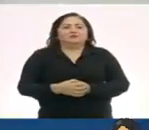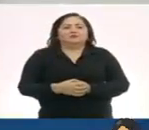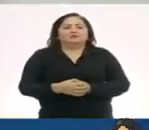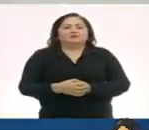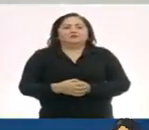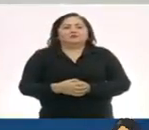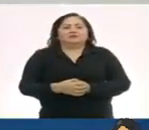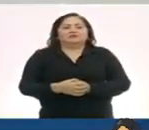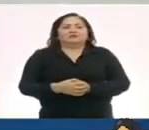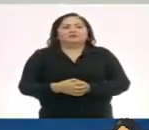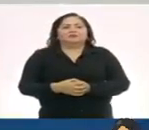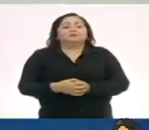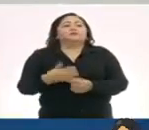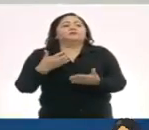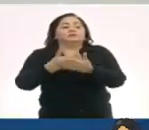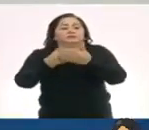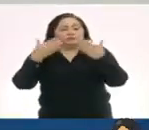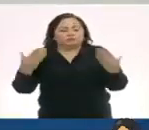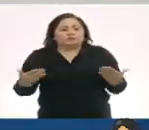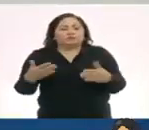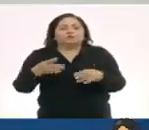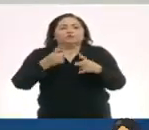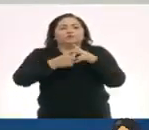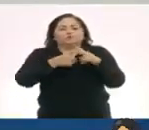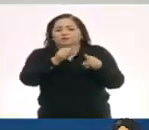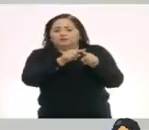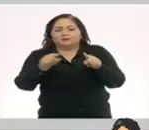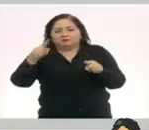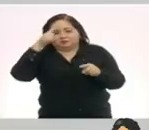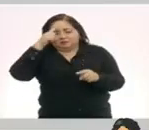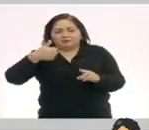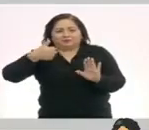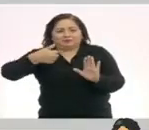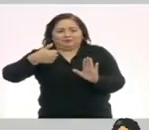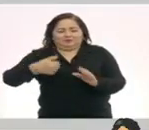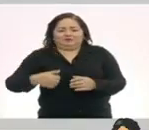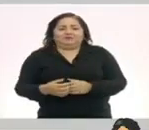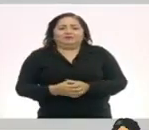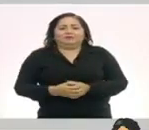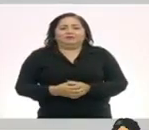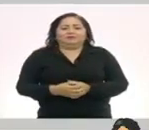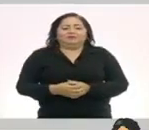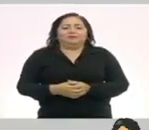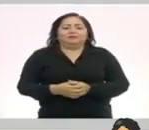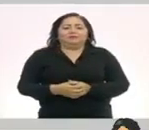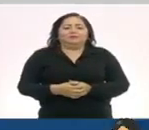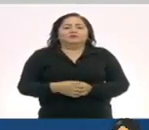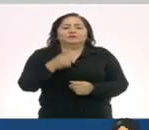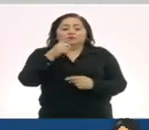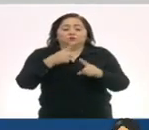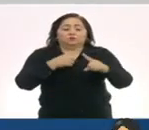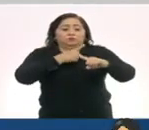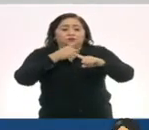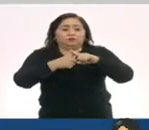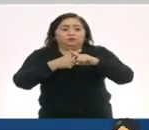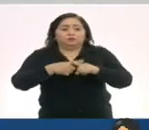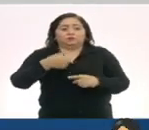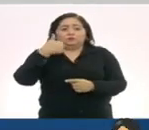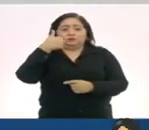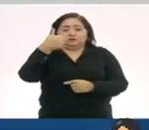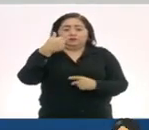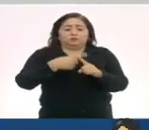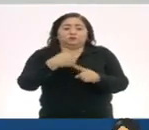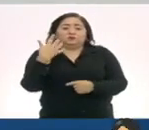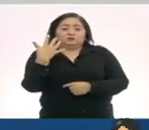Perfecto. Ahora saquemos la fracción equivalente para 1/6. Si multiplicamos al 6